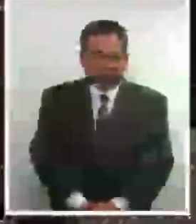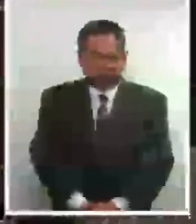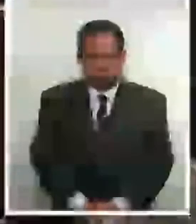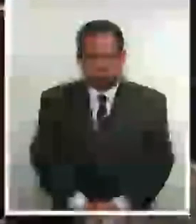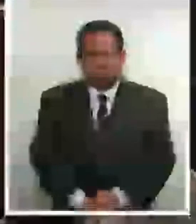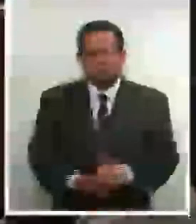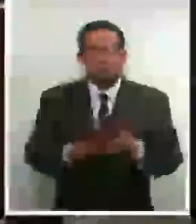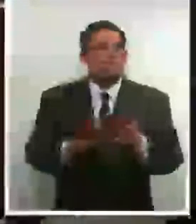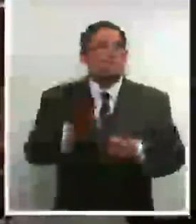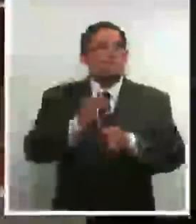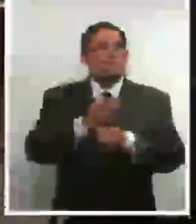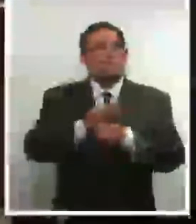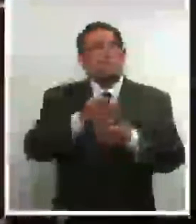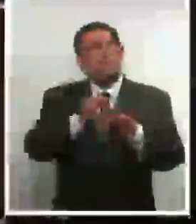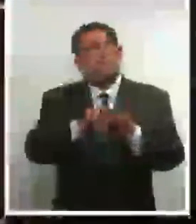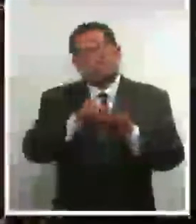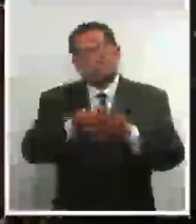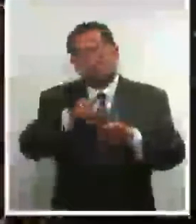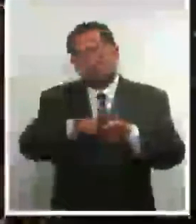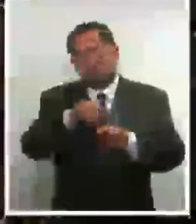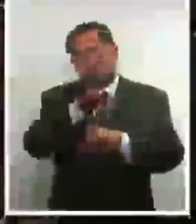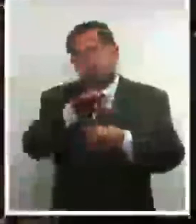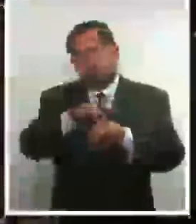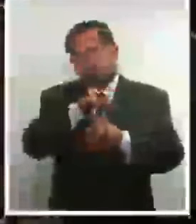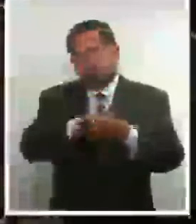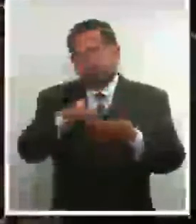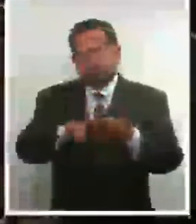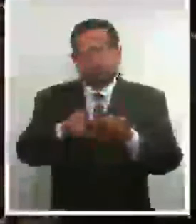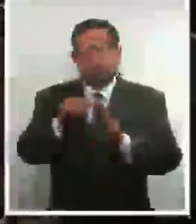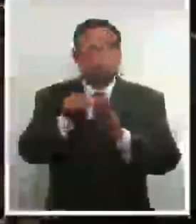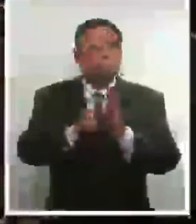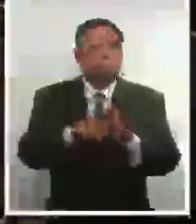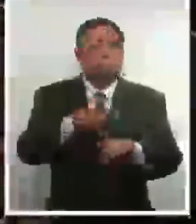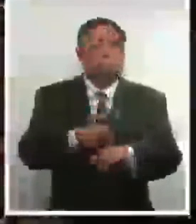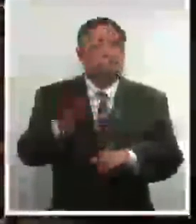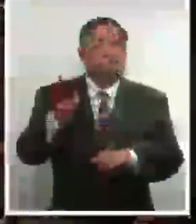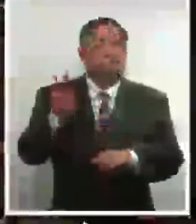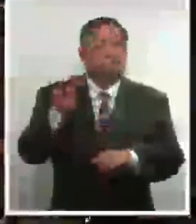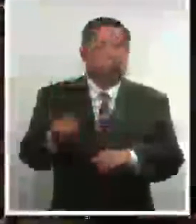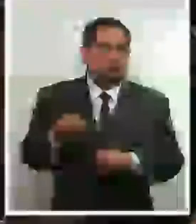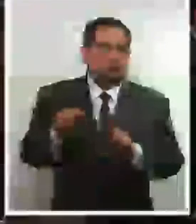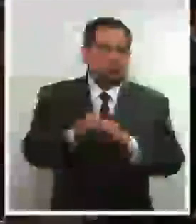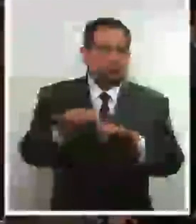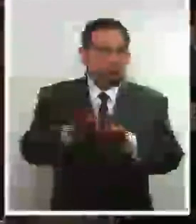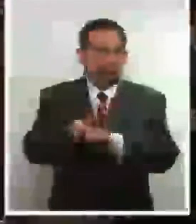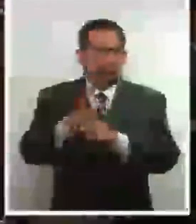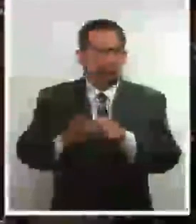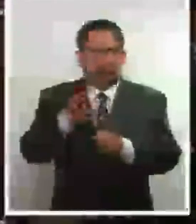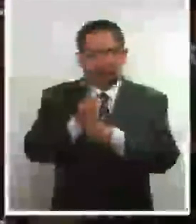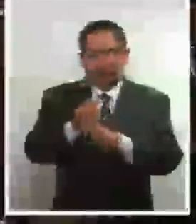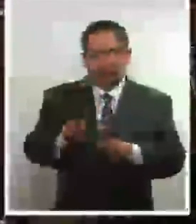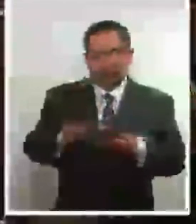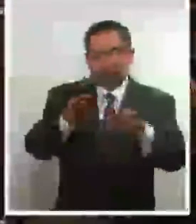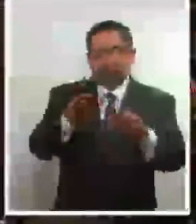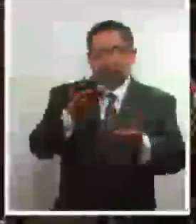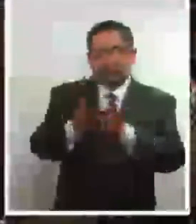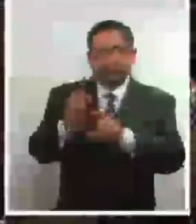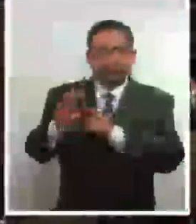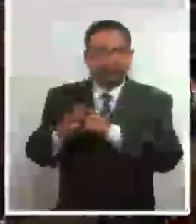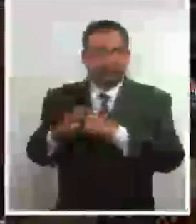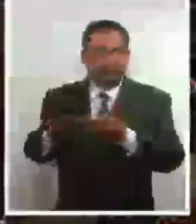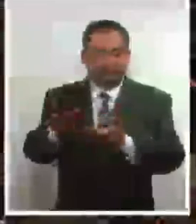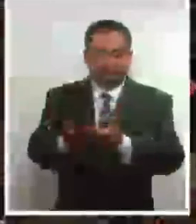Bueno, pues en este momento continúa esta votación en torno a este artículo 49 con la modificación que presentó la